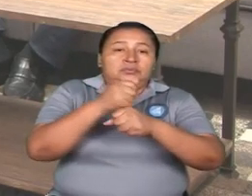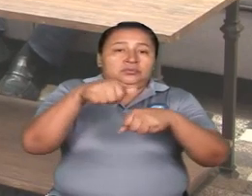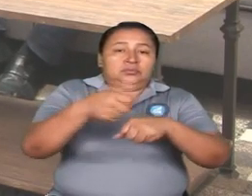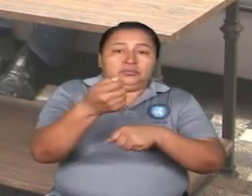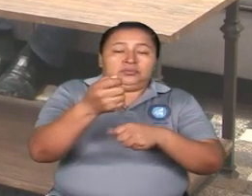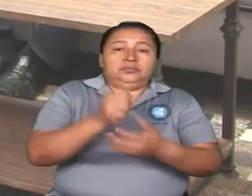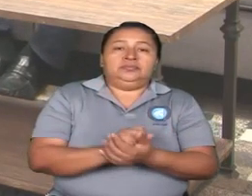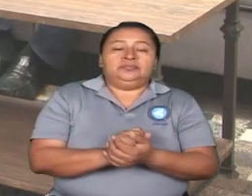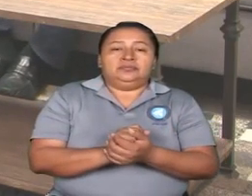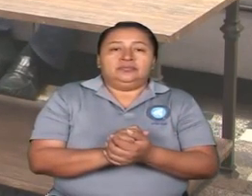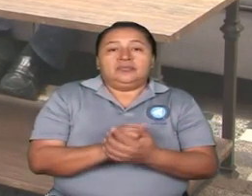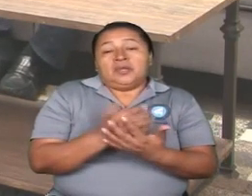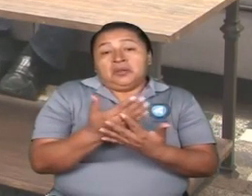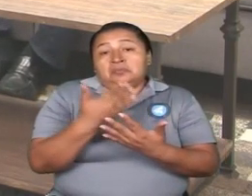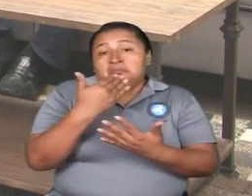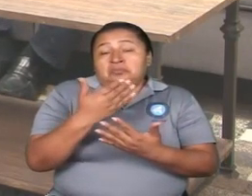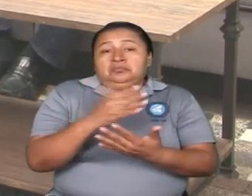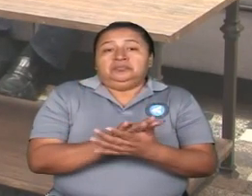Bueno,